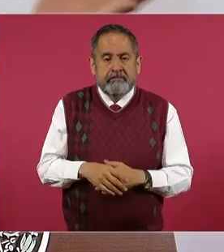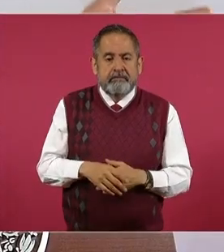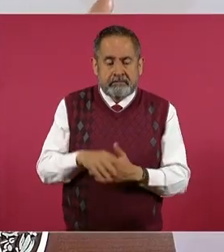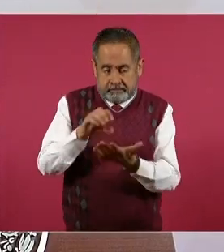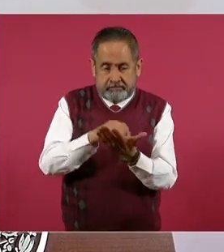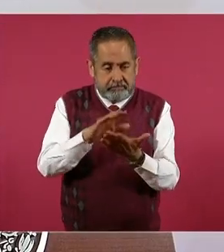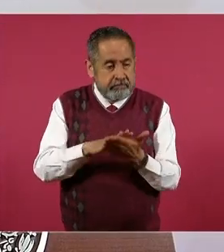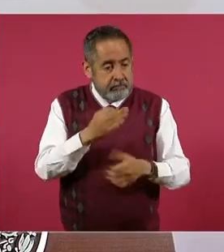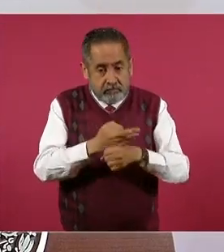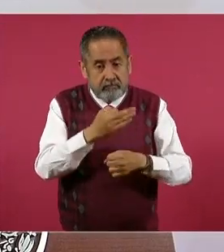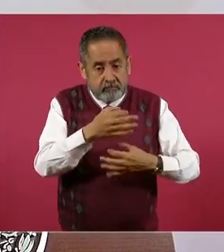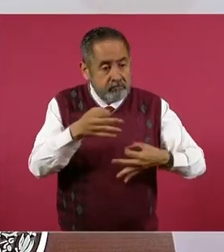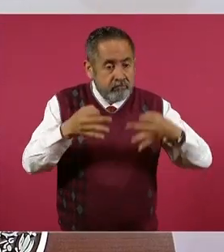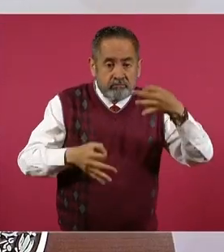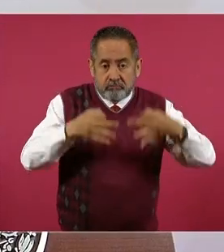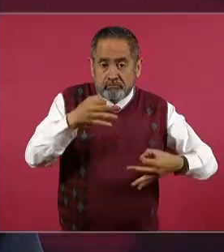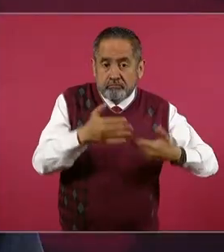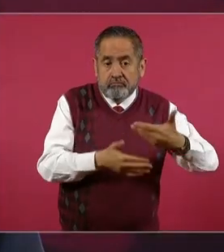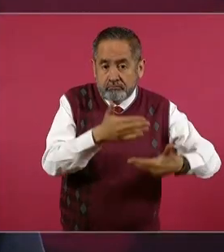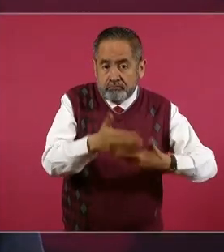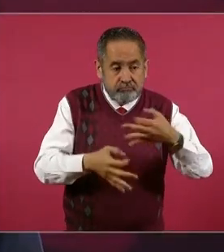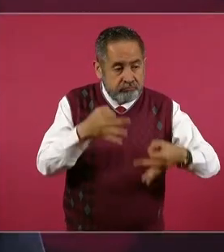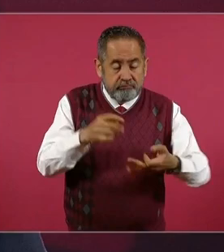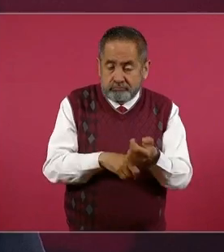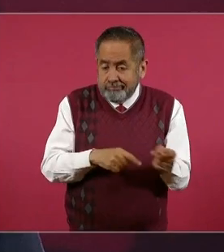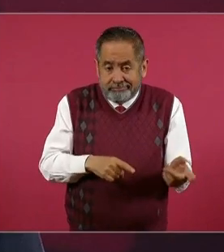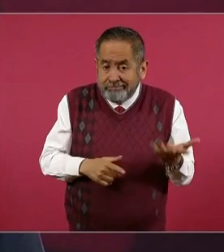Está en un proceso judicial.